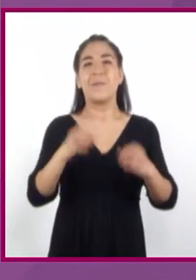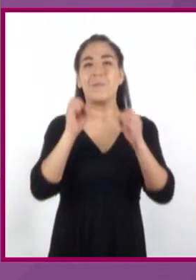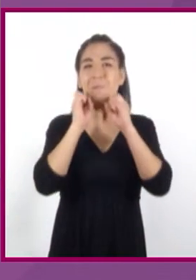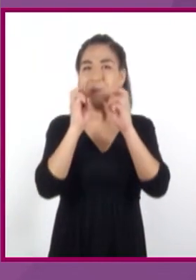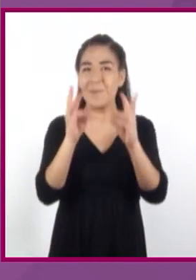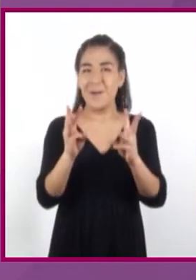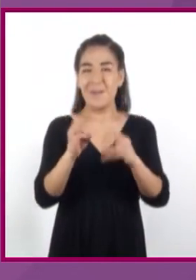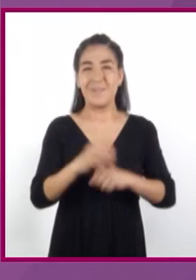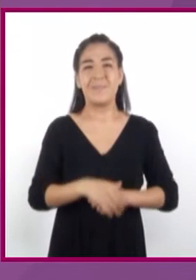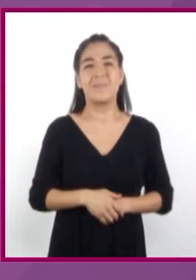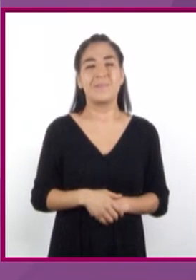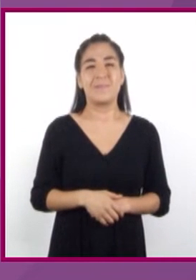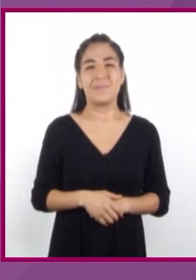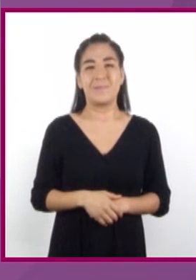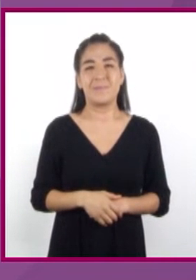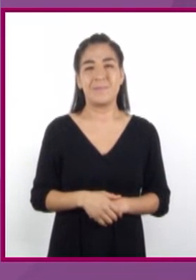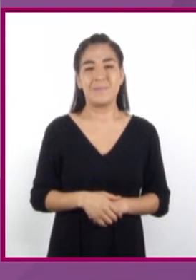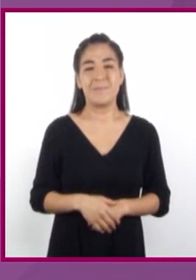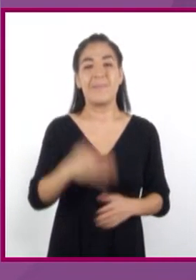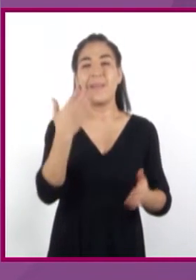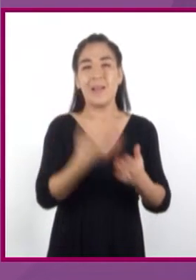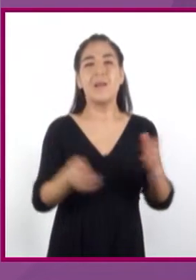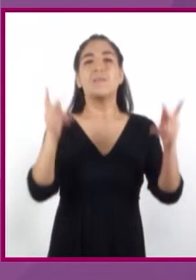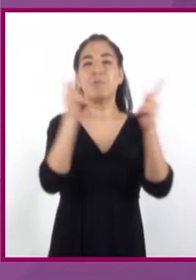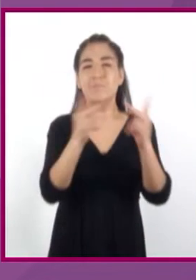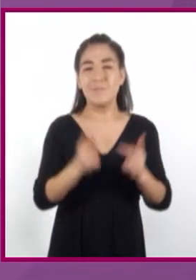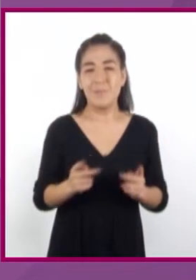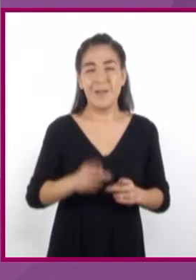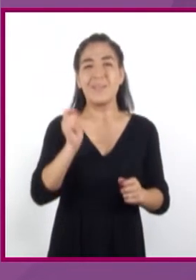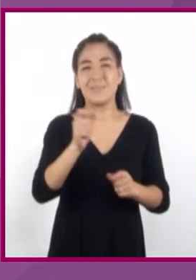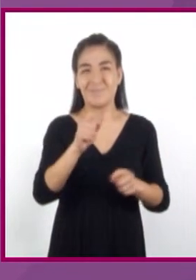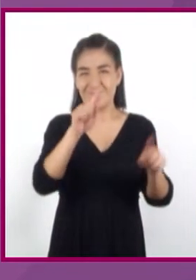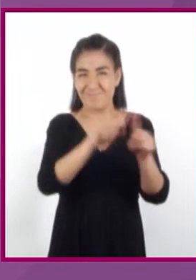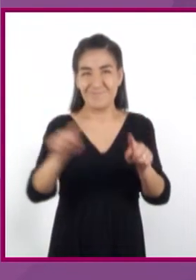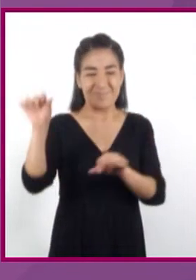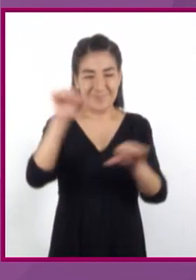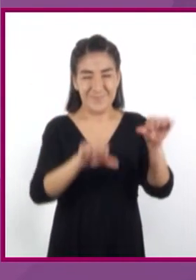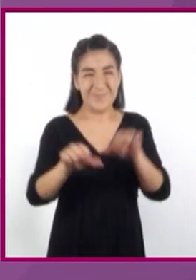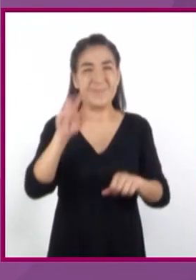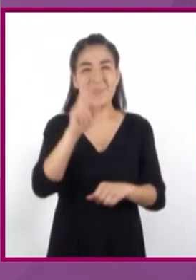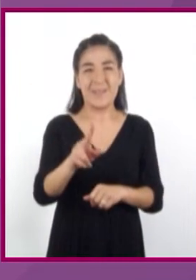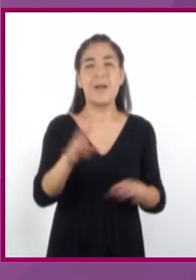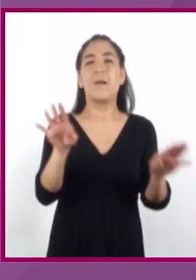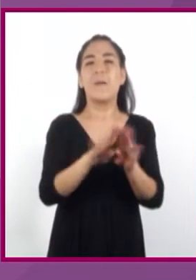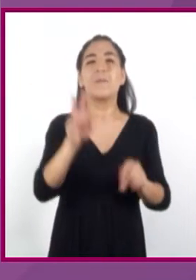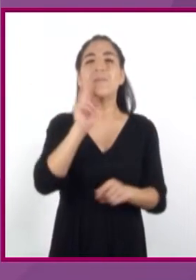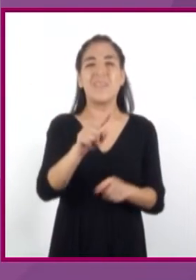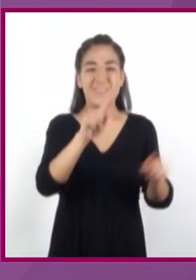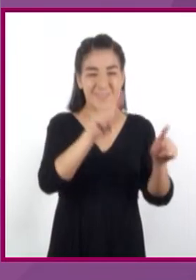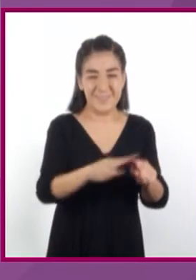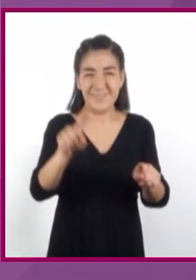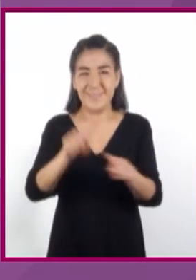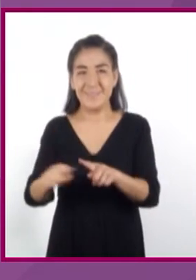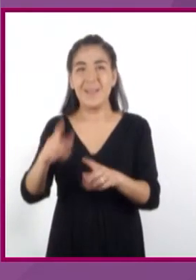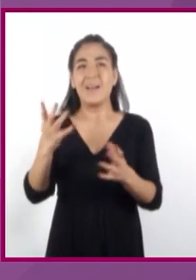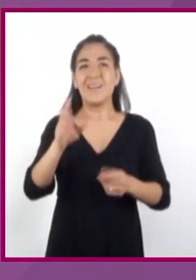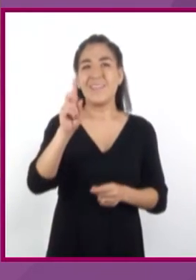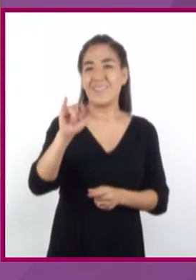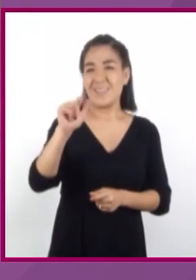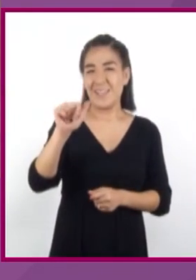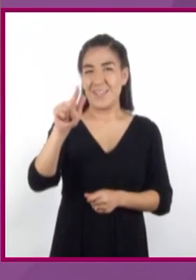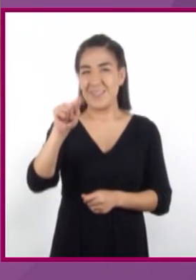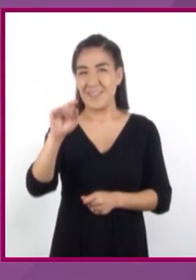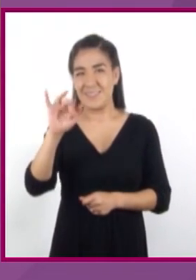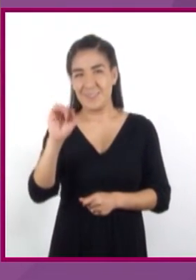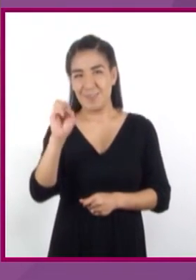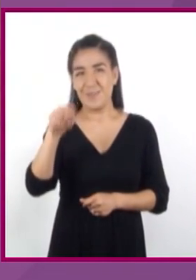¡Guau! Ahora podemos comparar diferentes sustancias y ver cómo de diferente manera se dilatan.